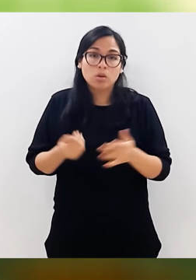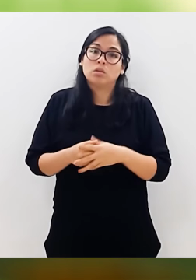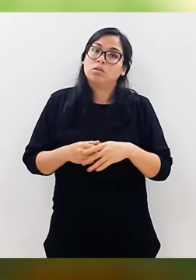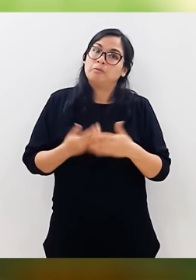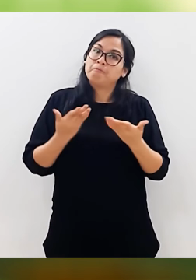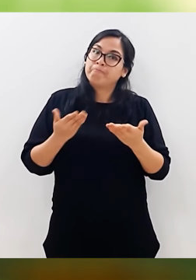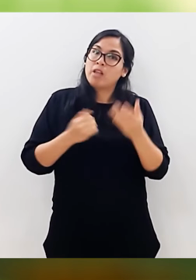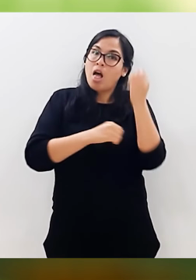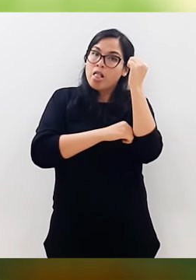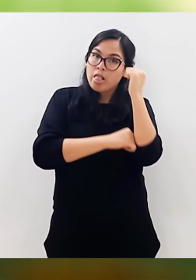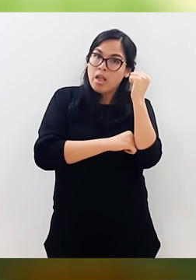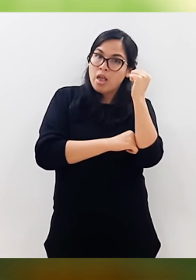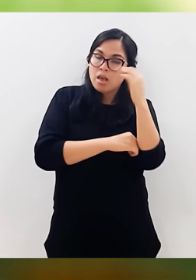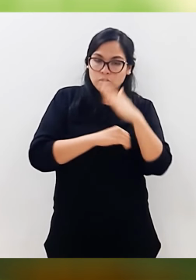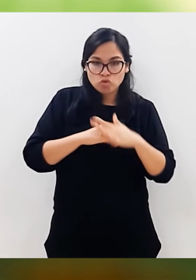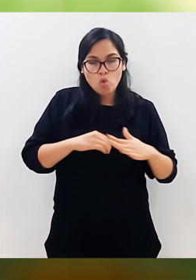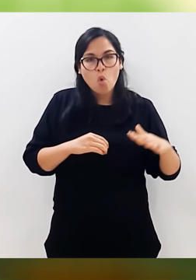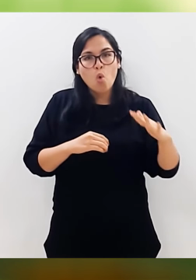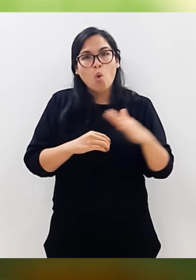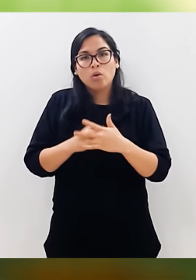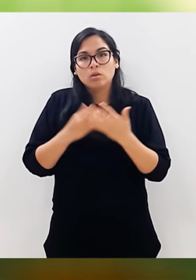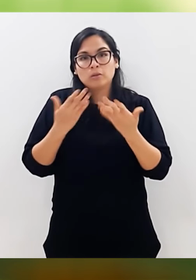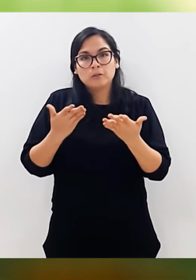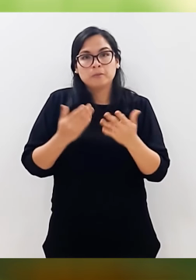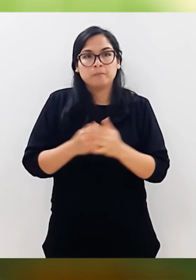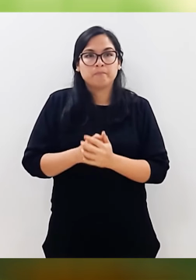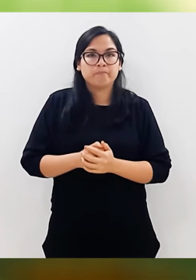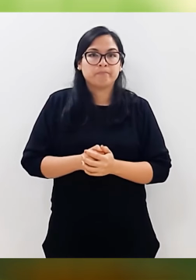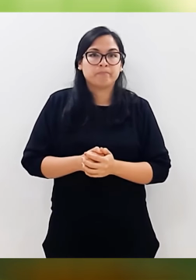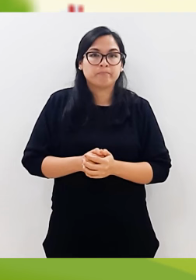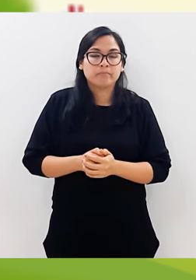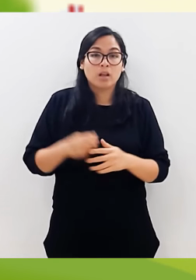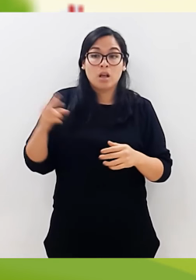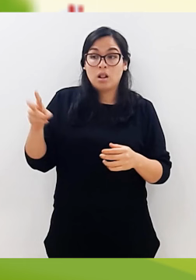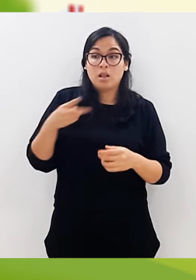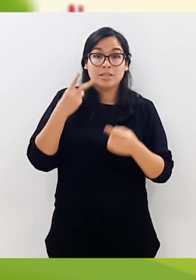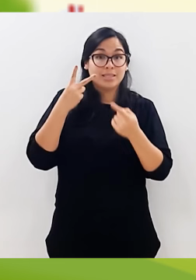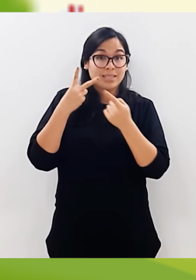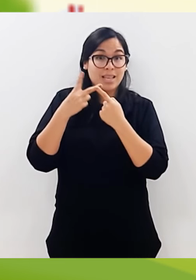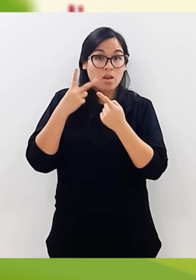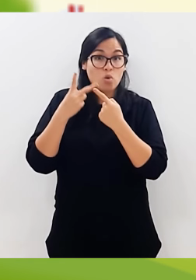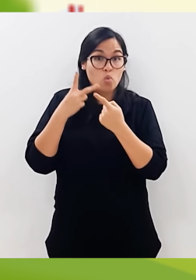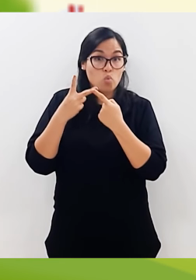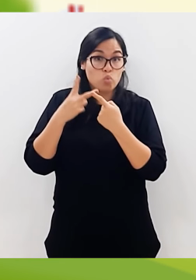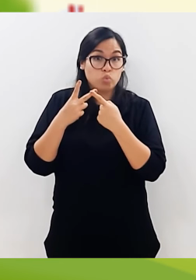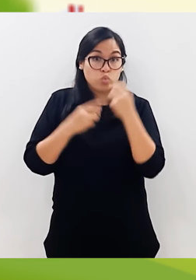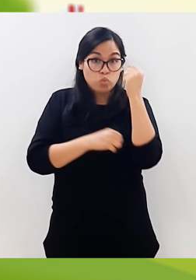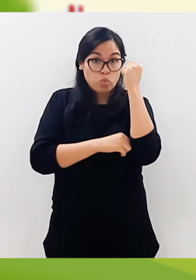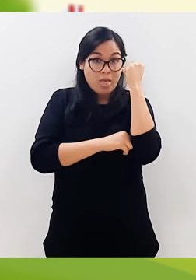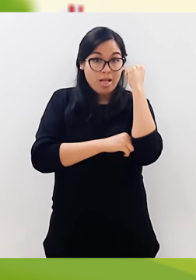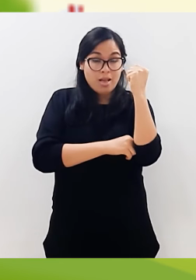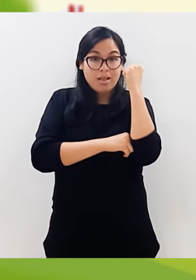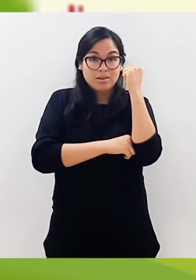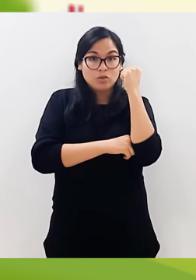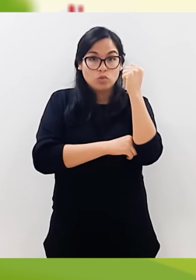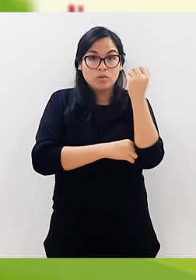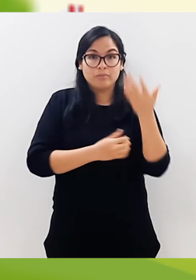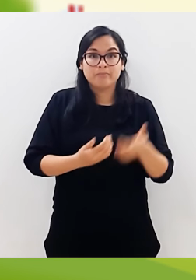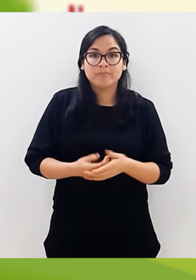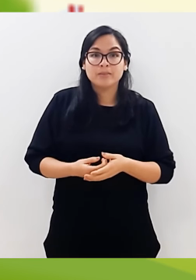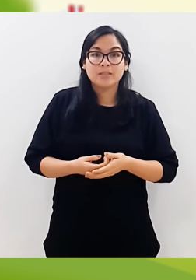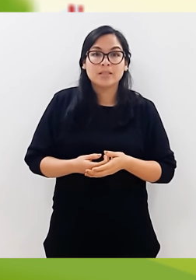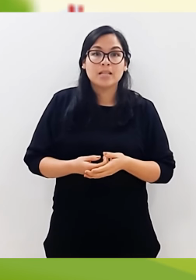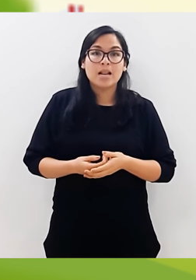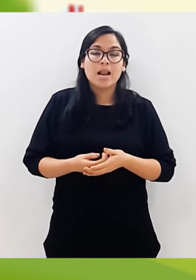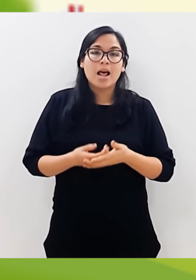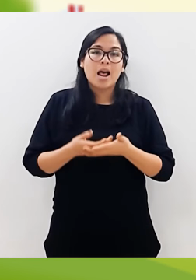Y los otros derechos tampoco. El segundo de la lista es